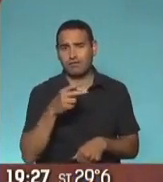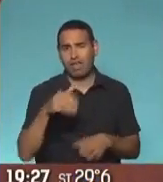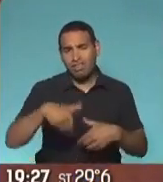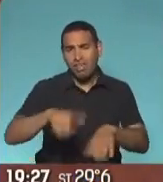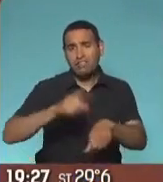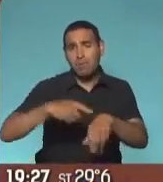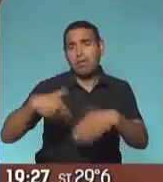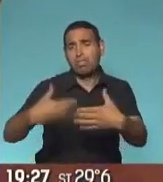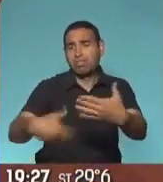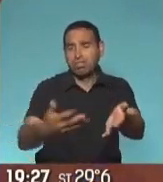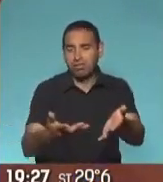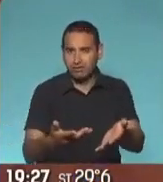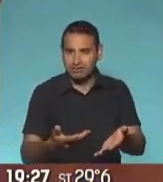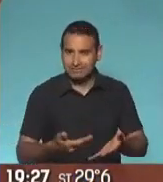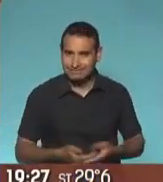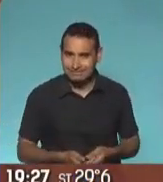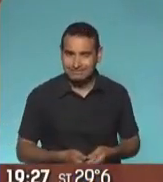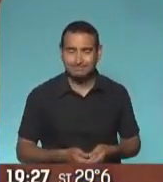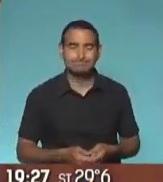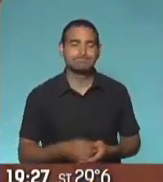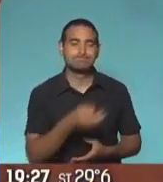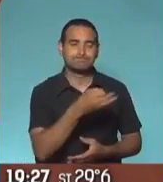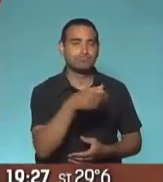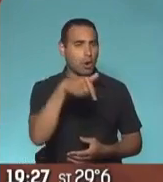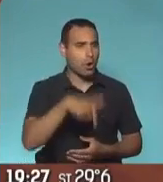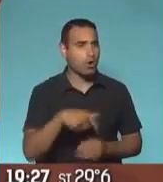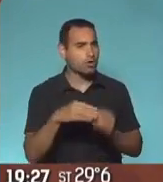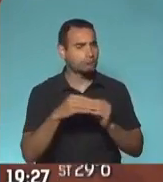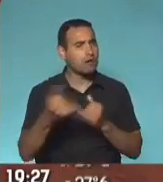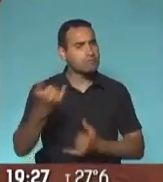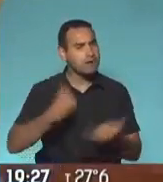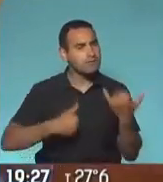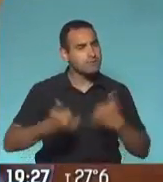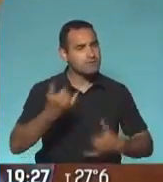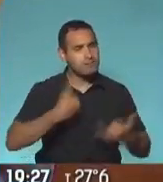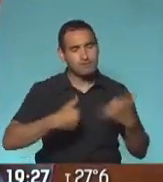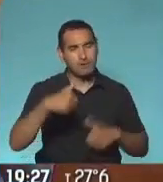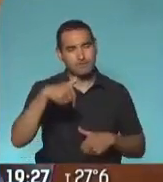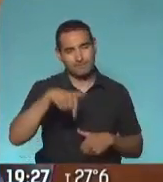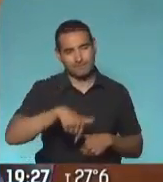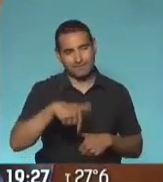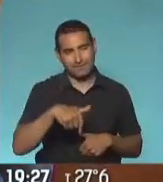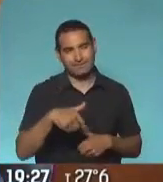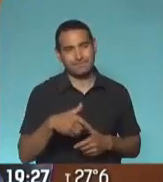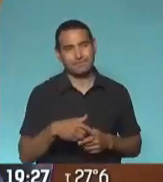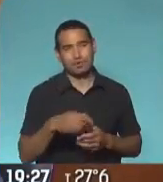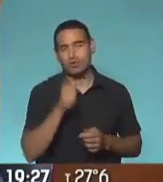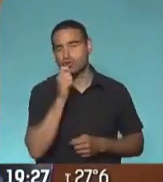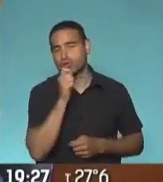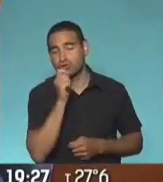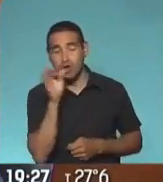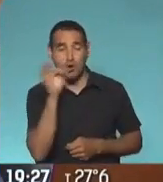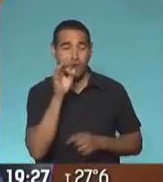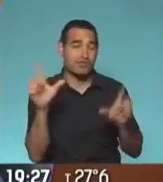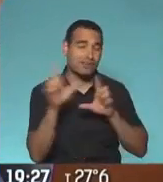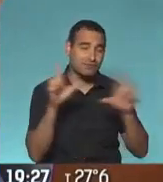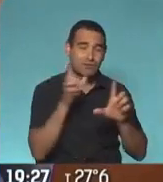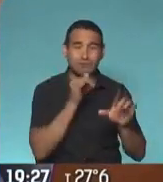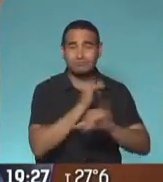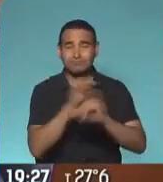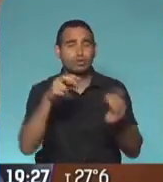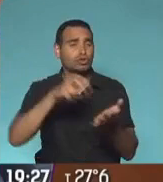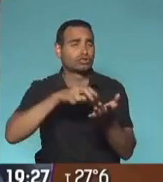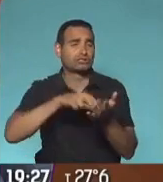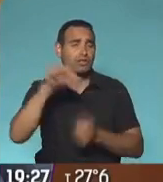el tiempo. Sí, hoy los casos que nos enteramos que llegan acá a los noticieros o a la televisión son las malas